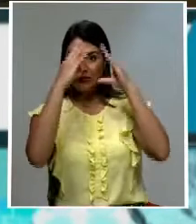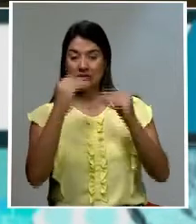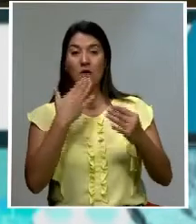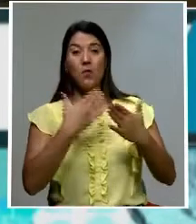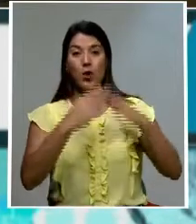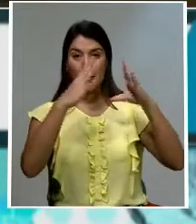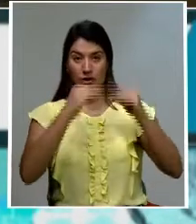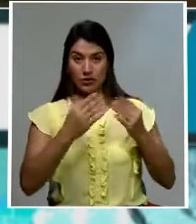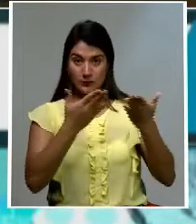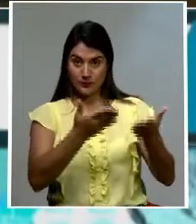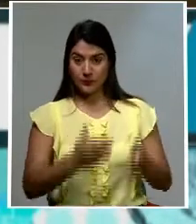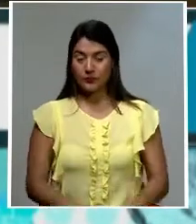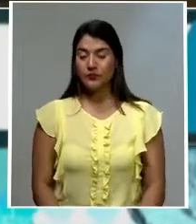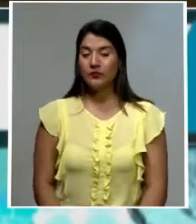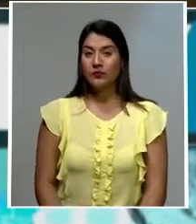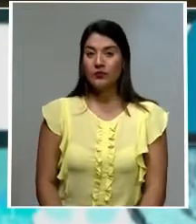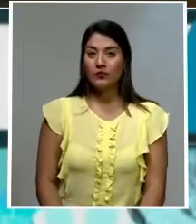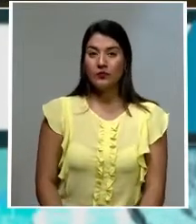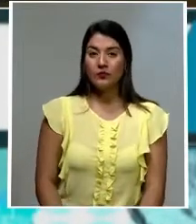Andrés, adelante.